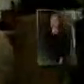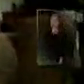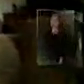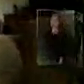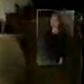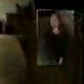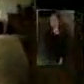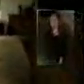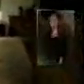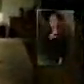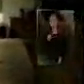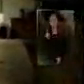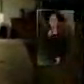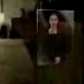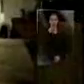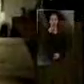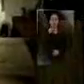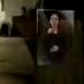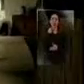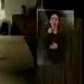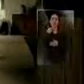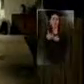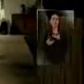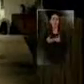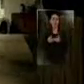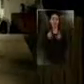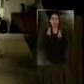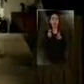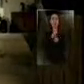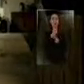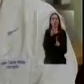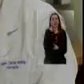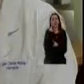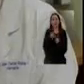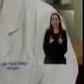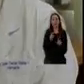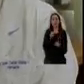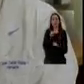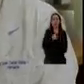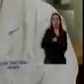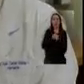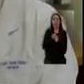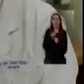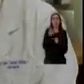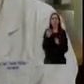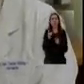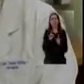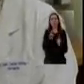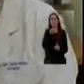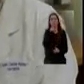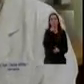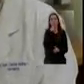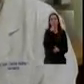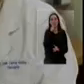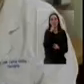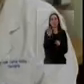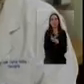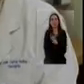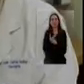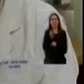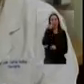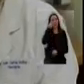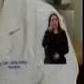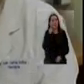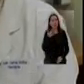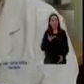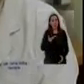envejecimiento es parte de la vida. El tema no tiene que ver con los años, tiene que ver con los daños. Y